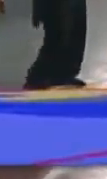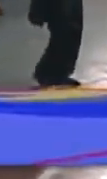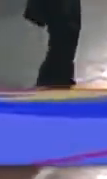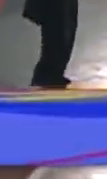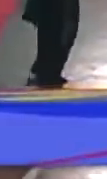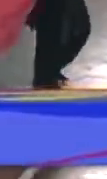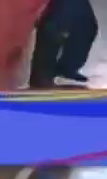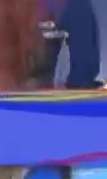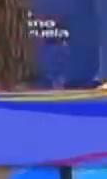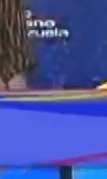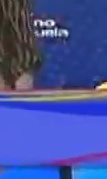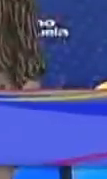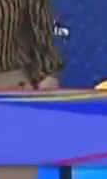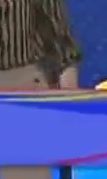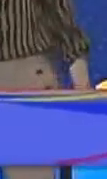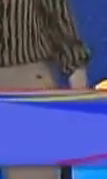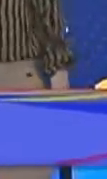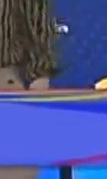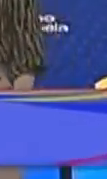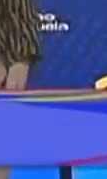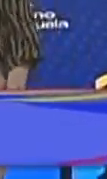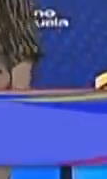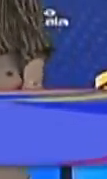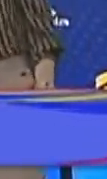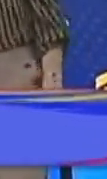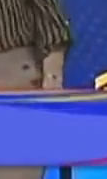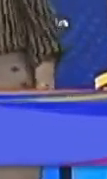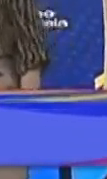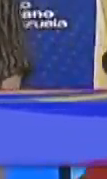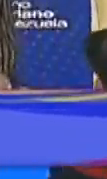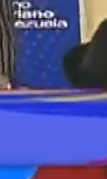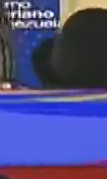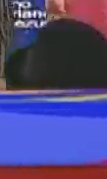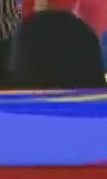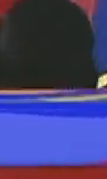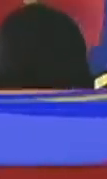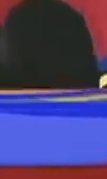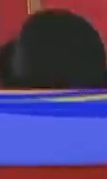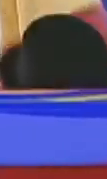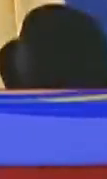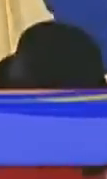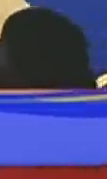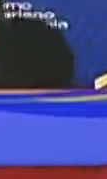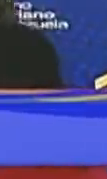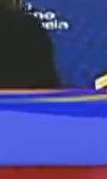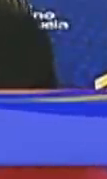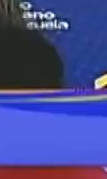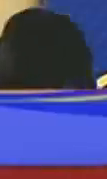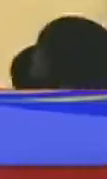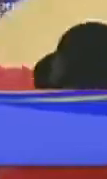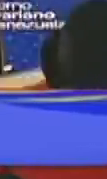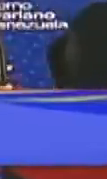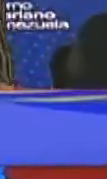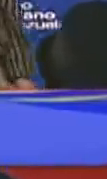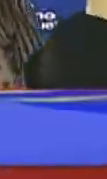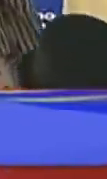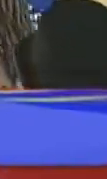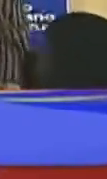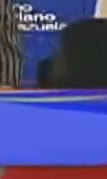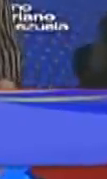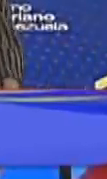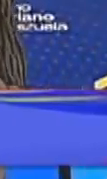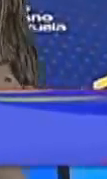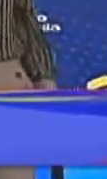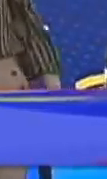encuentran 352 cuadrantes de paz y en cada uno de estos territorios se han posicionado un estado mayor de los gobiernos